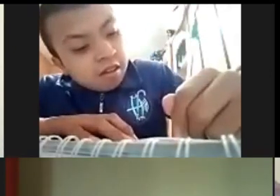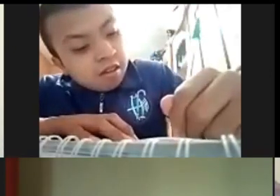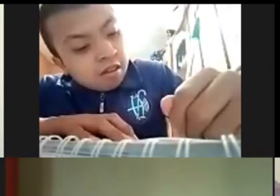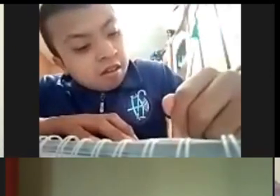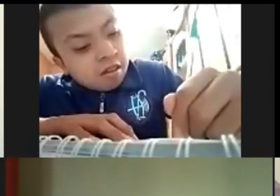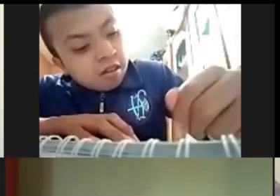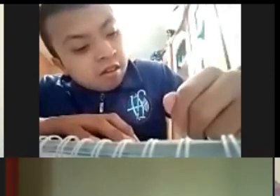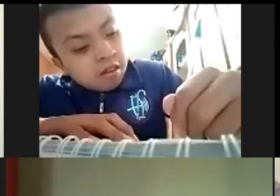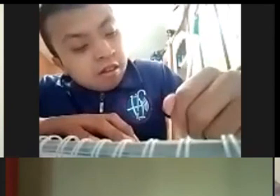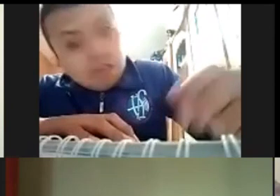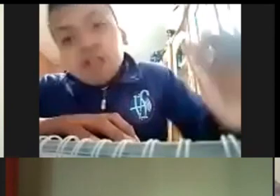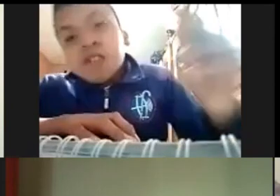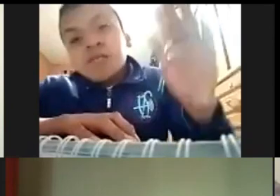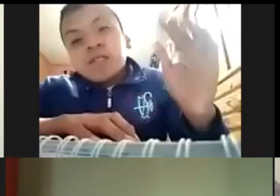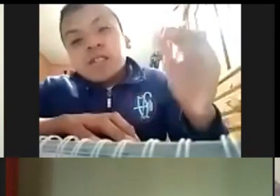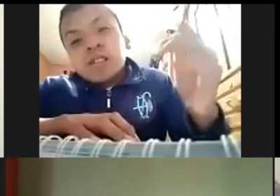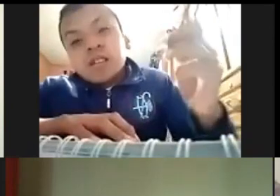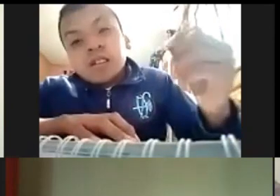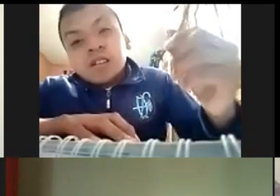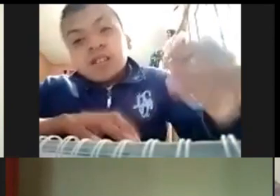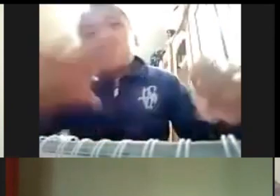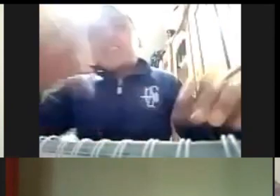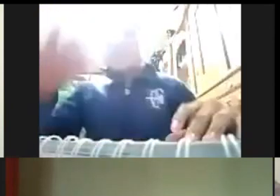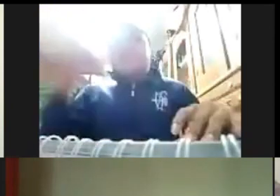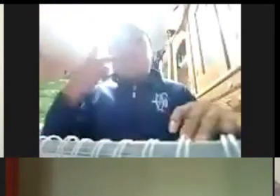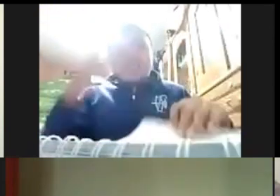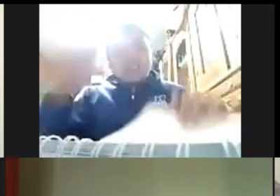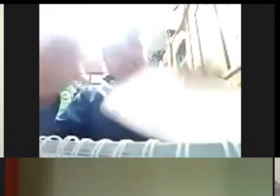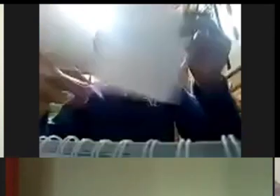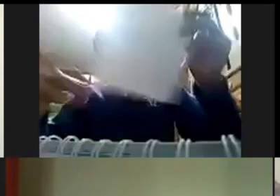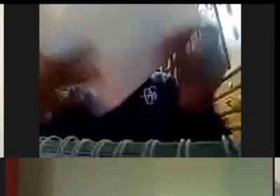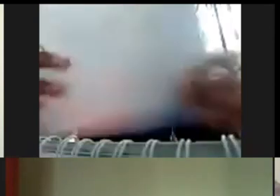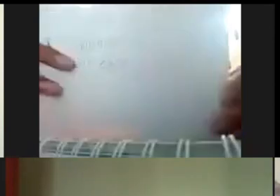¿ya le seleccioné ahí? ¿Y el dinero? No.